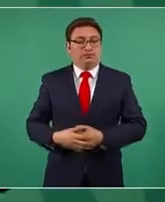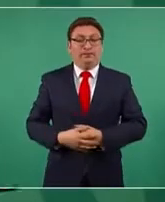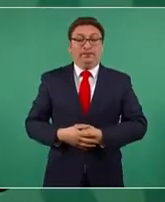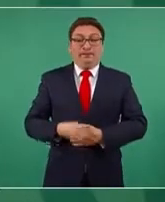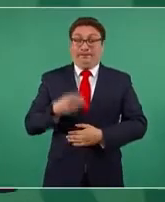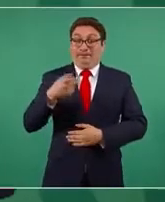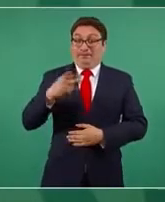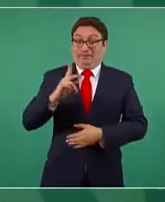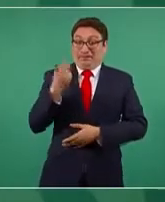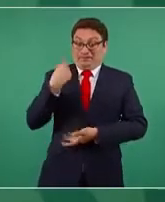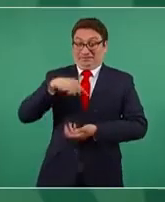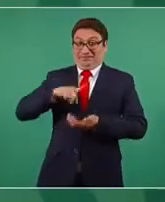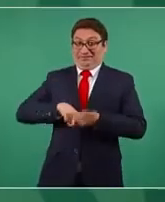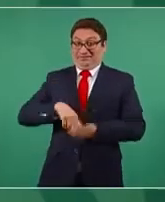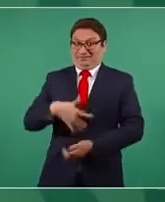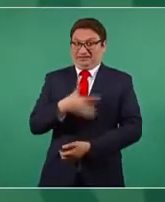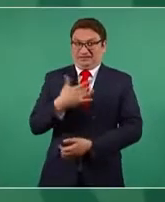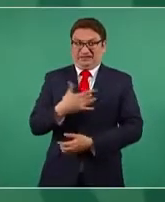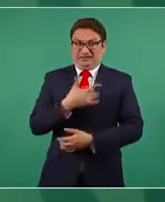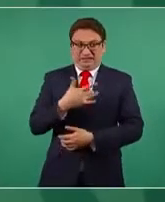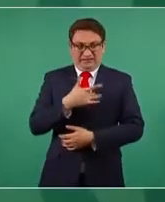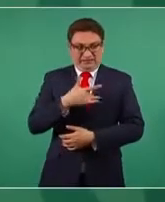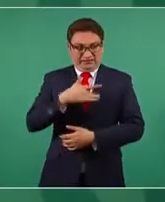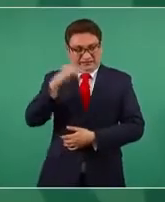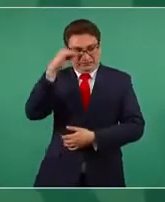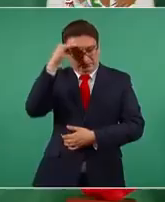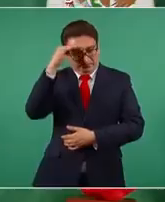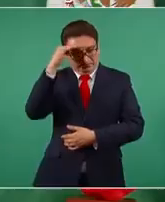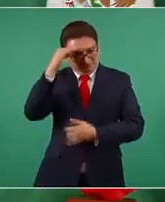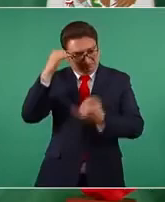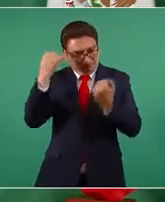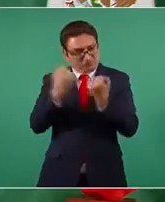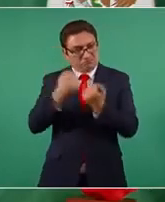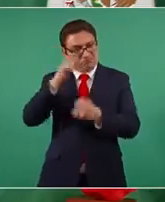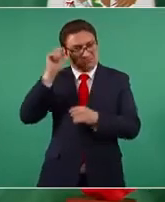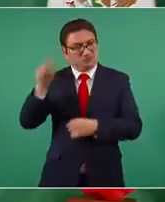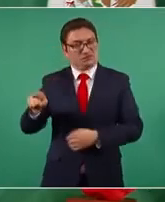Pero en el fondo están pensando exactamente lo mismo.